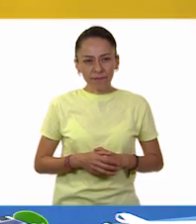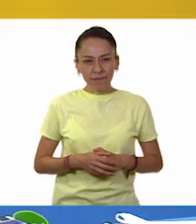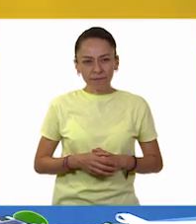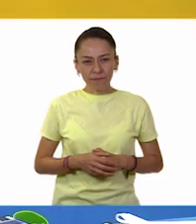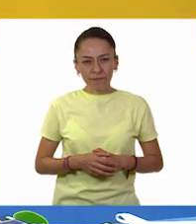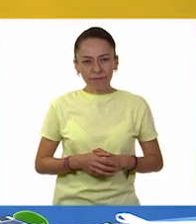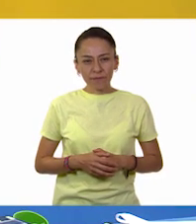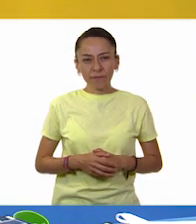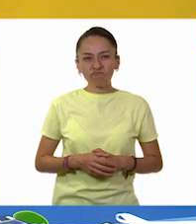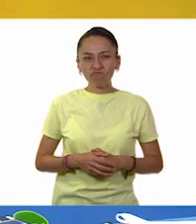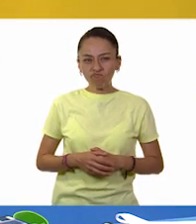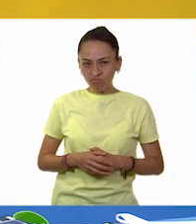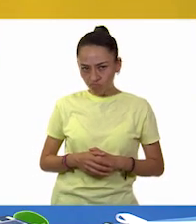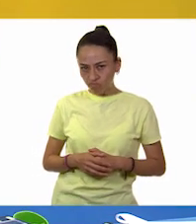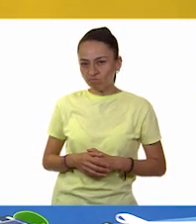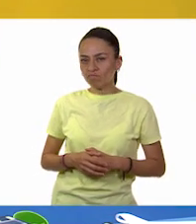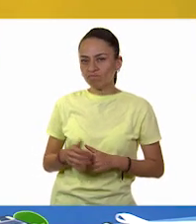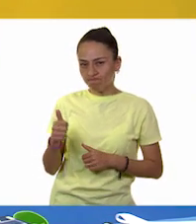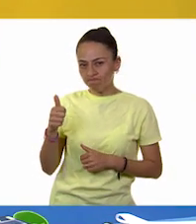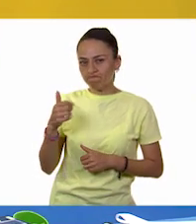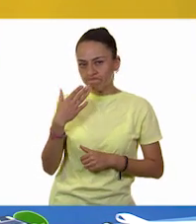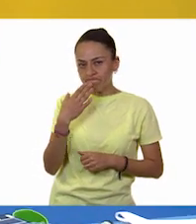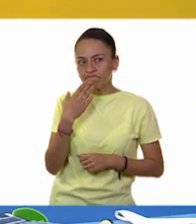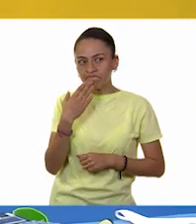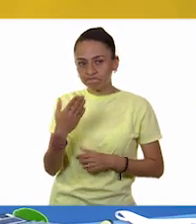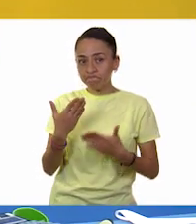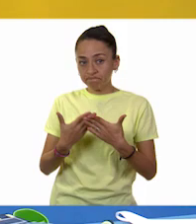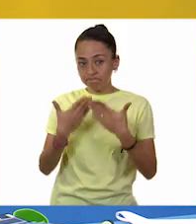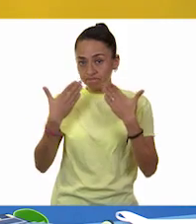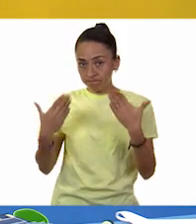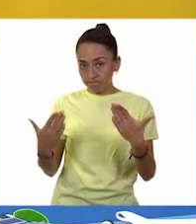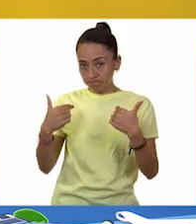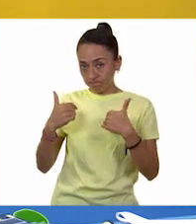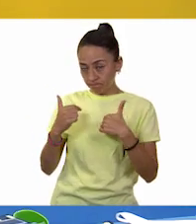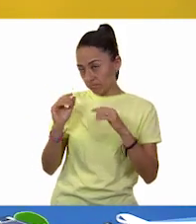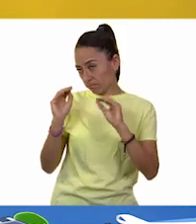muy bien. Y ahora aquí enfrente le coloco este.